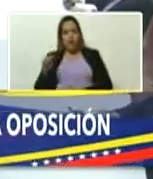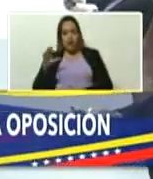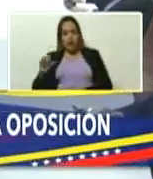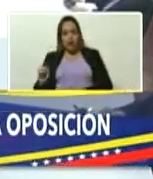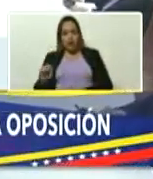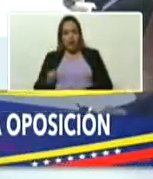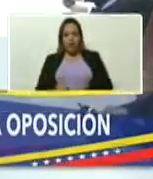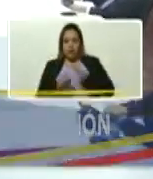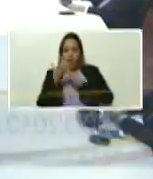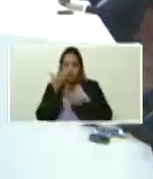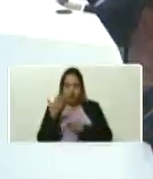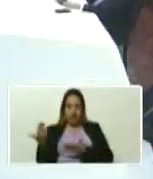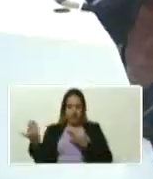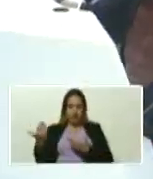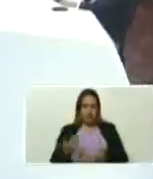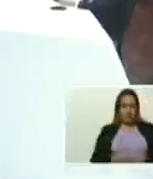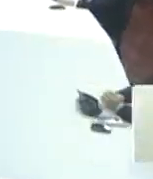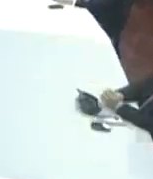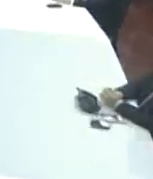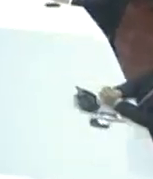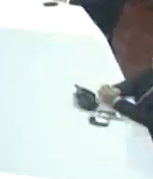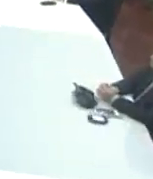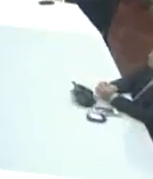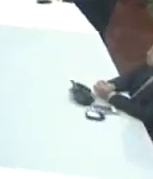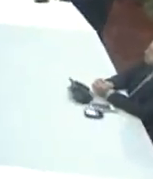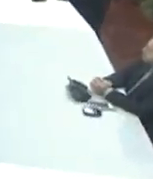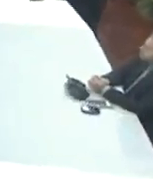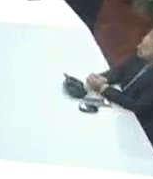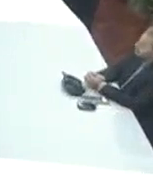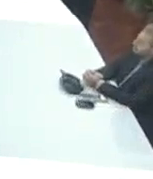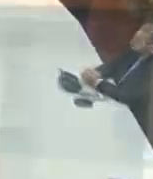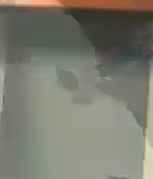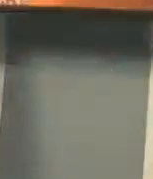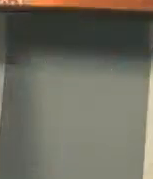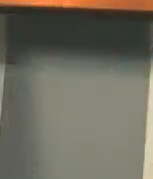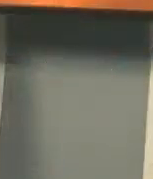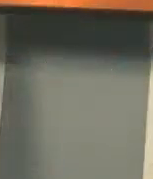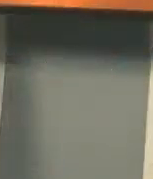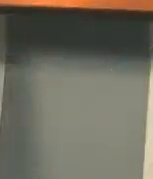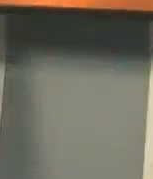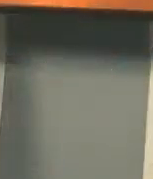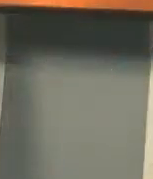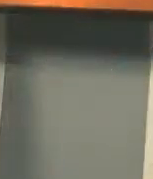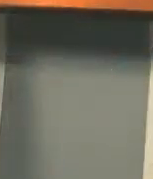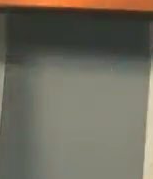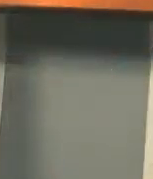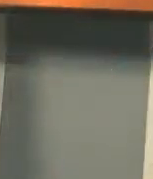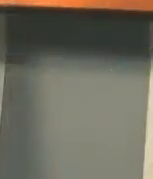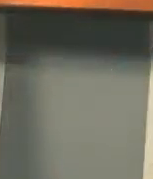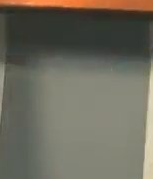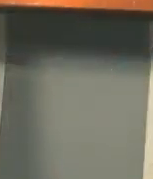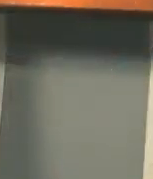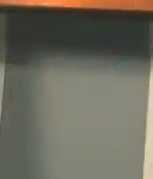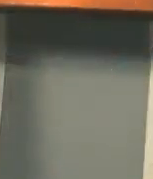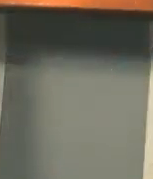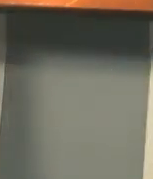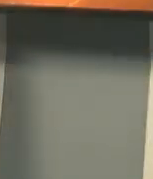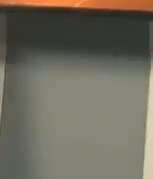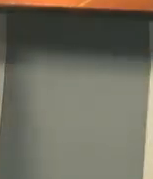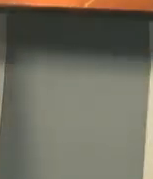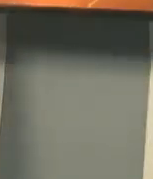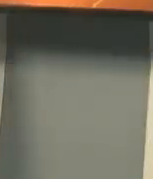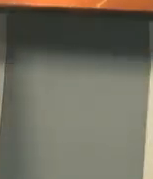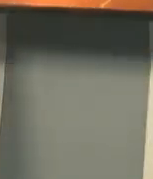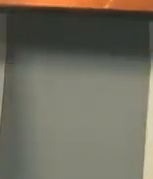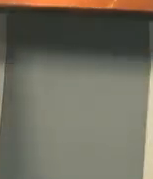Miraflores. Muchísimas gracias a nuestra compañera Graya Casella desde